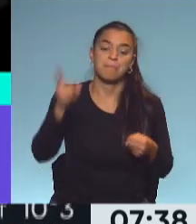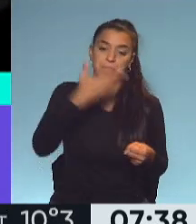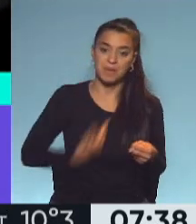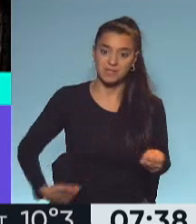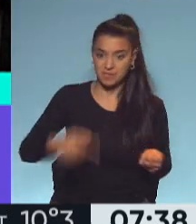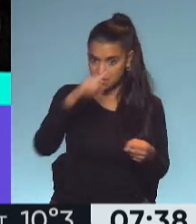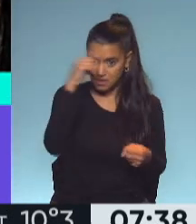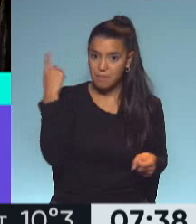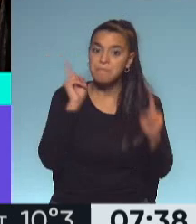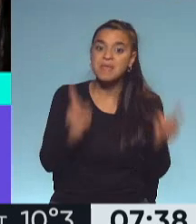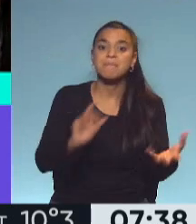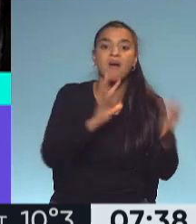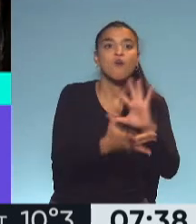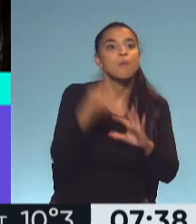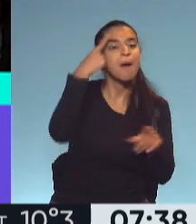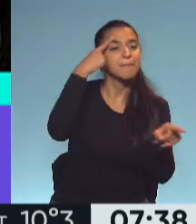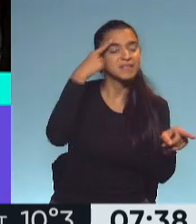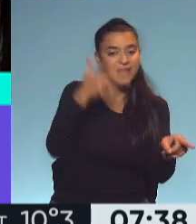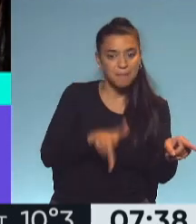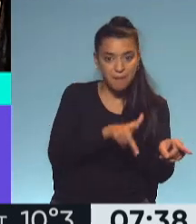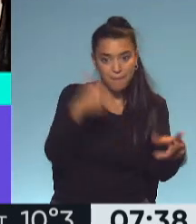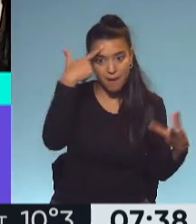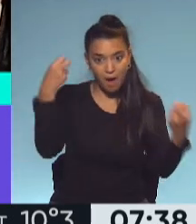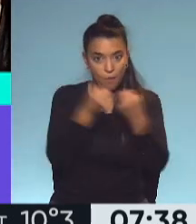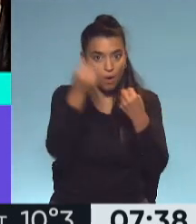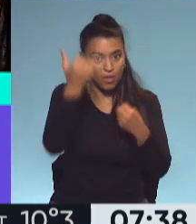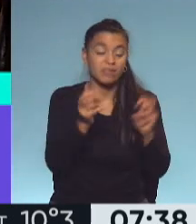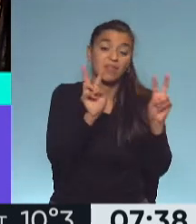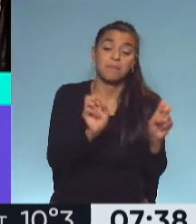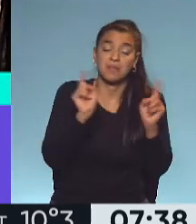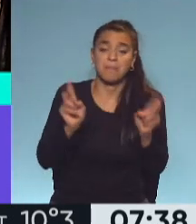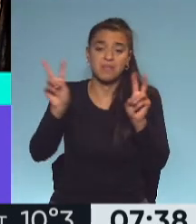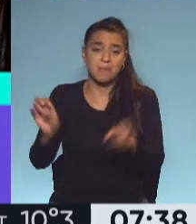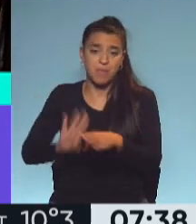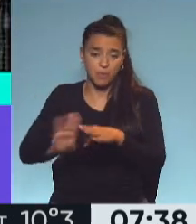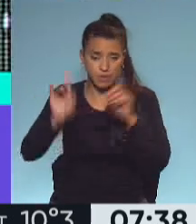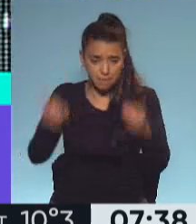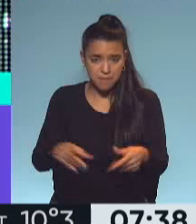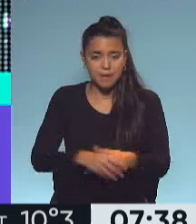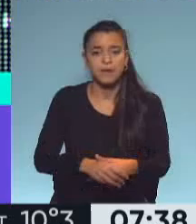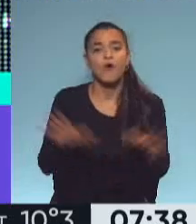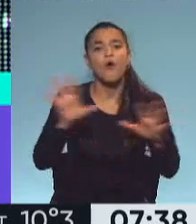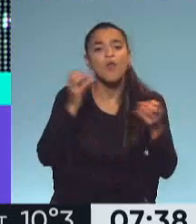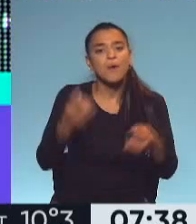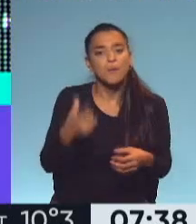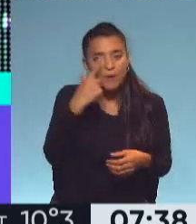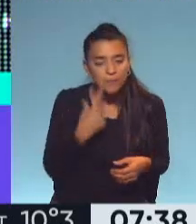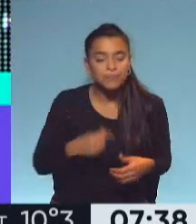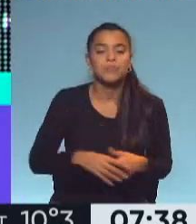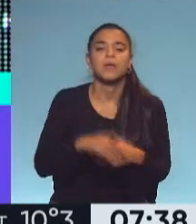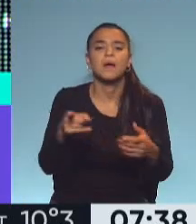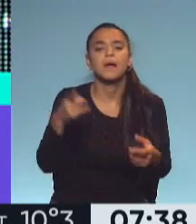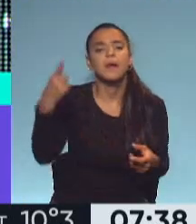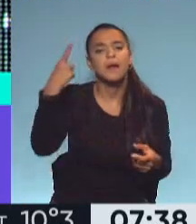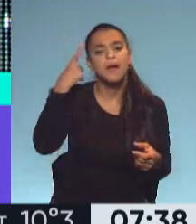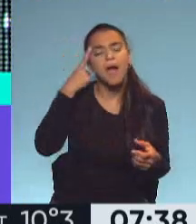con la mirada del Papa en estos temas y, por supuesto, en el tema de la deuda. Oliveri, buen día, ¿cómo le va? En principio hay